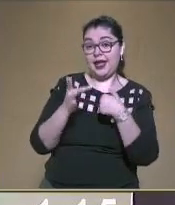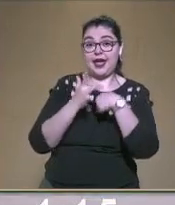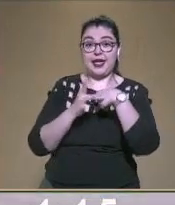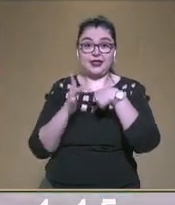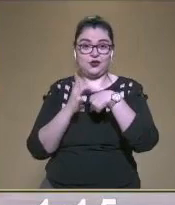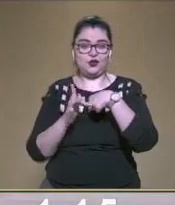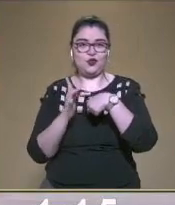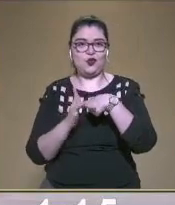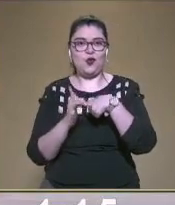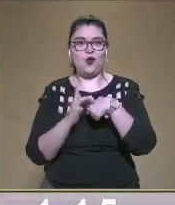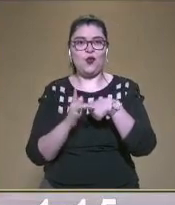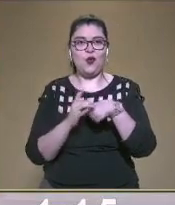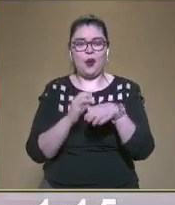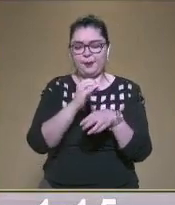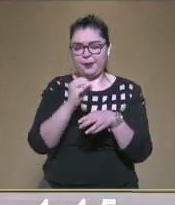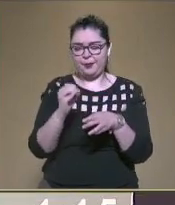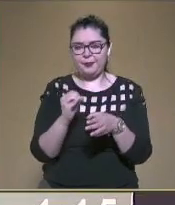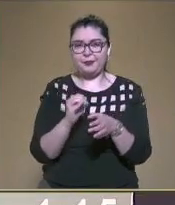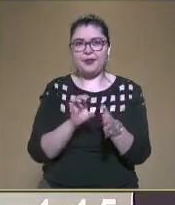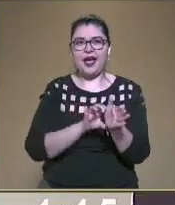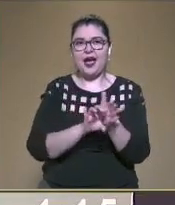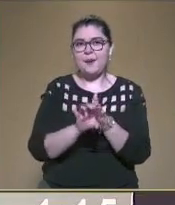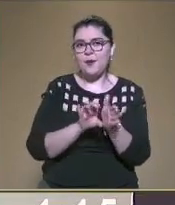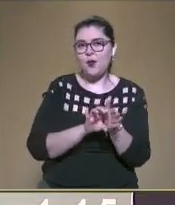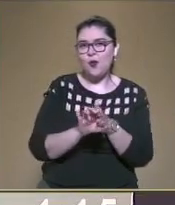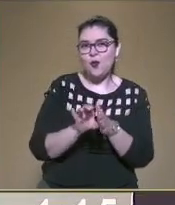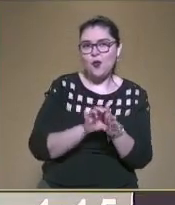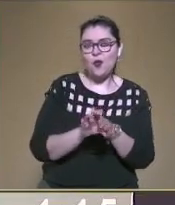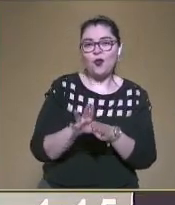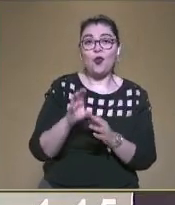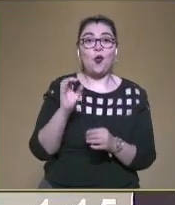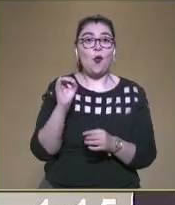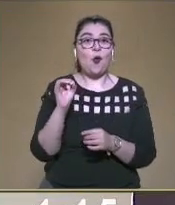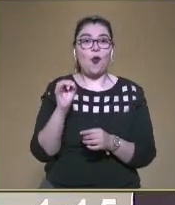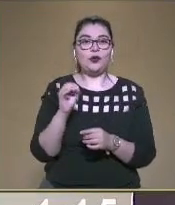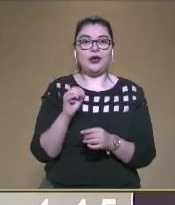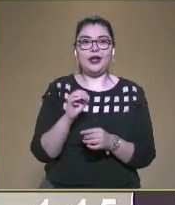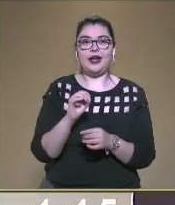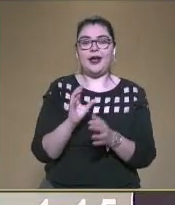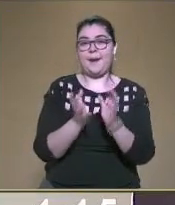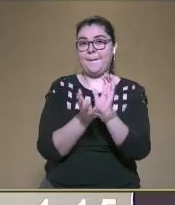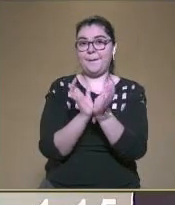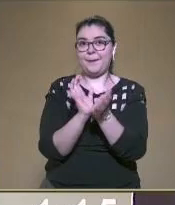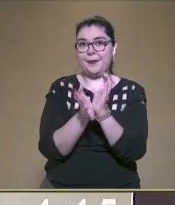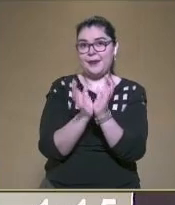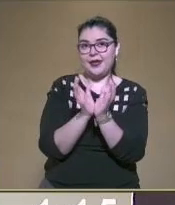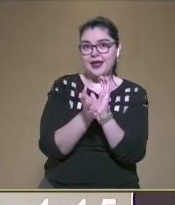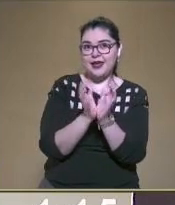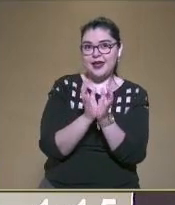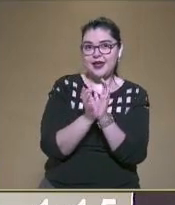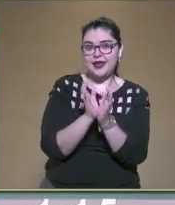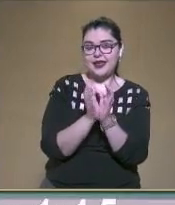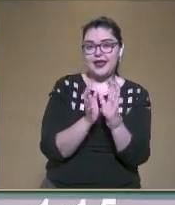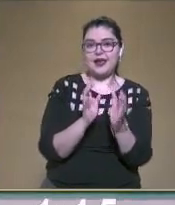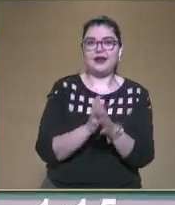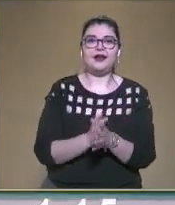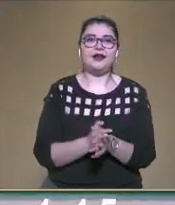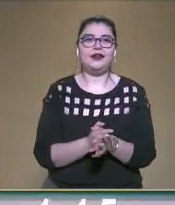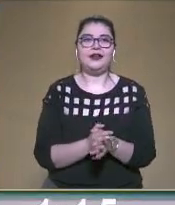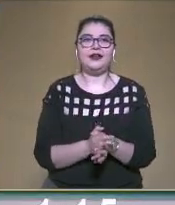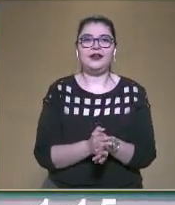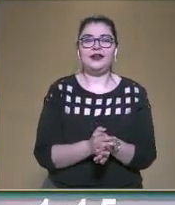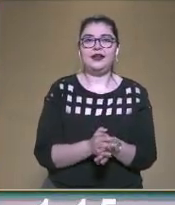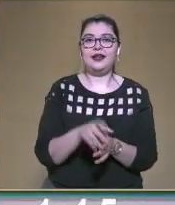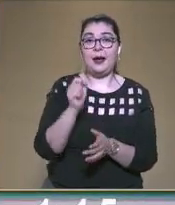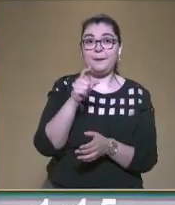Alguna de pepperoni, o puedes pedir la hawaiana, que es de piña con jamón, o puede ser también